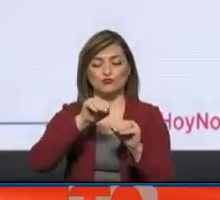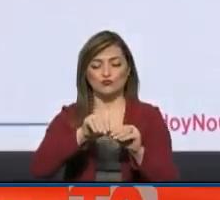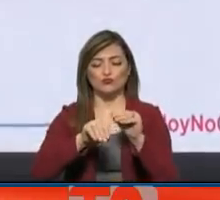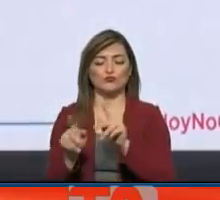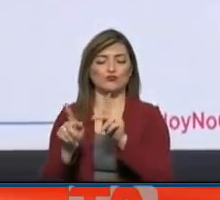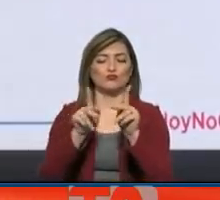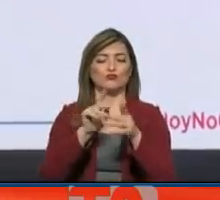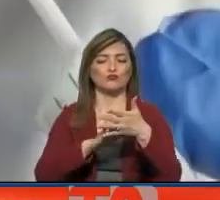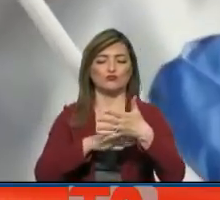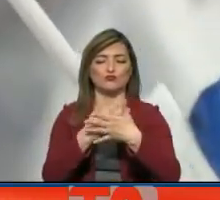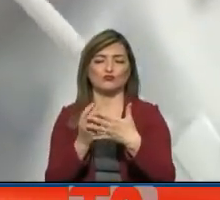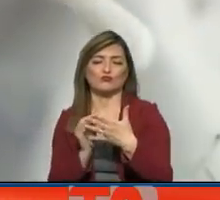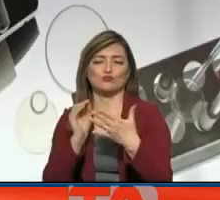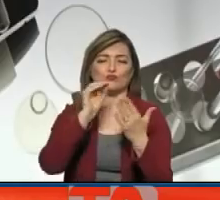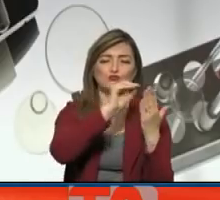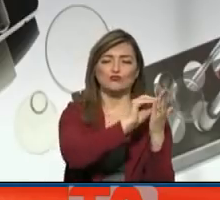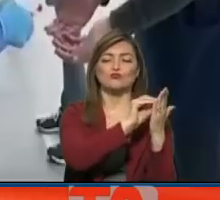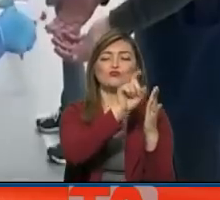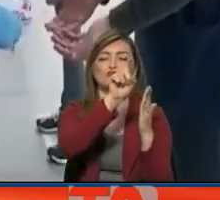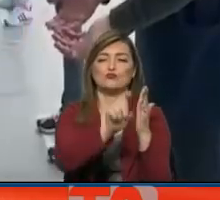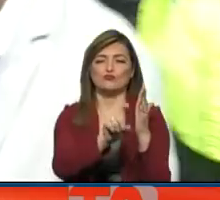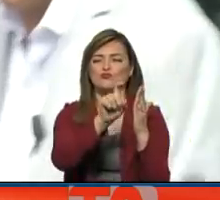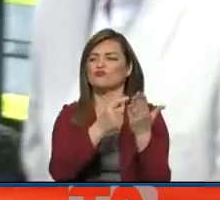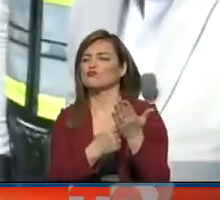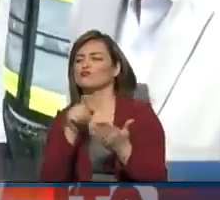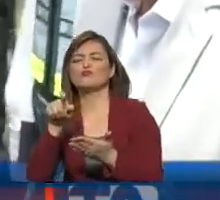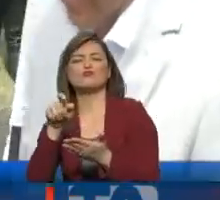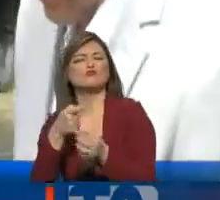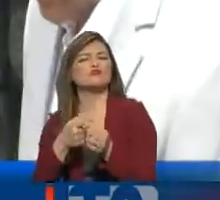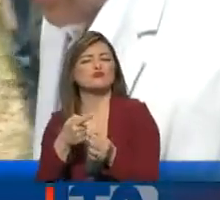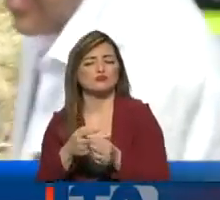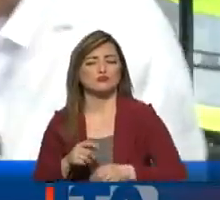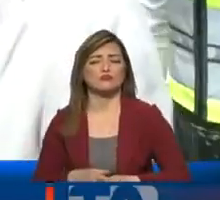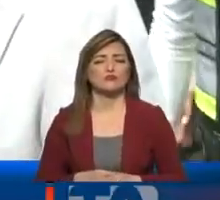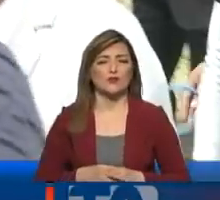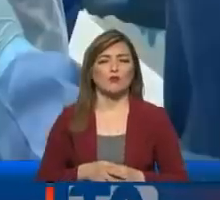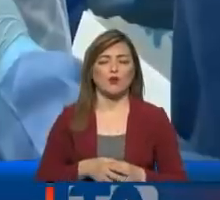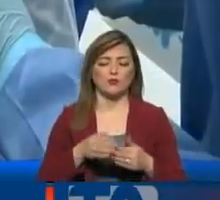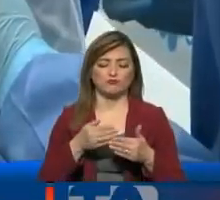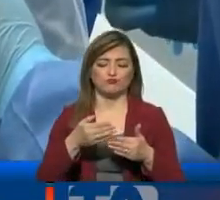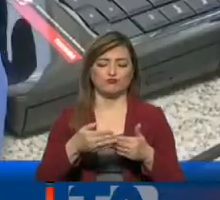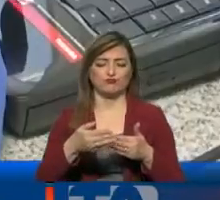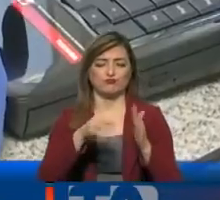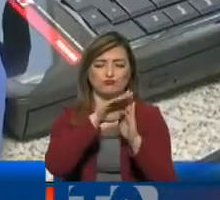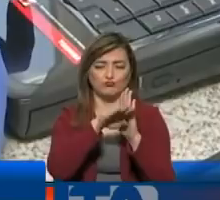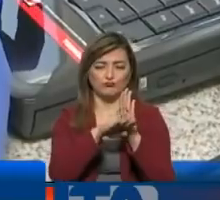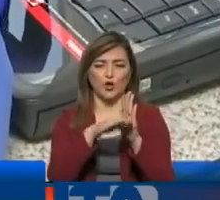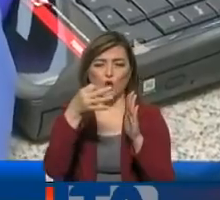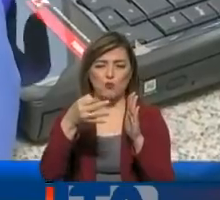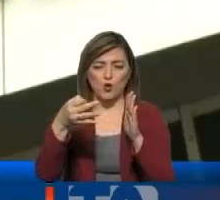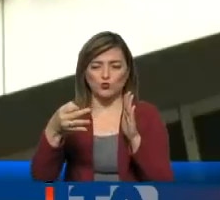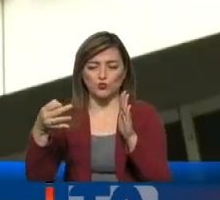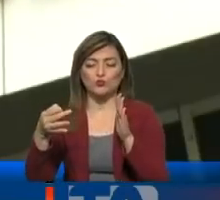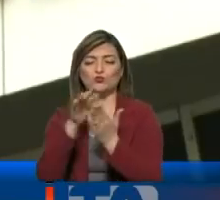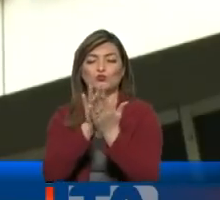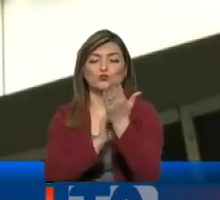cual se incluyan las necesidades de la ciudad y se vayan cumpliendo, ¿no? Nosotros, ustedes saben, tenemos el proyecto del